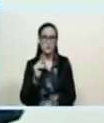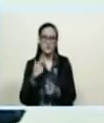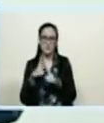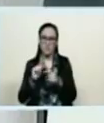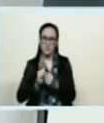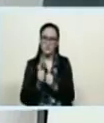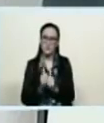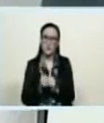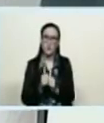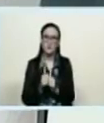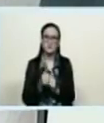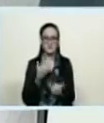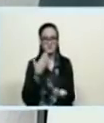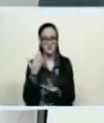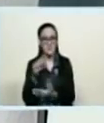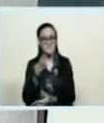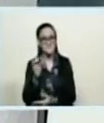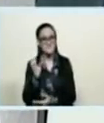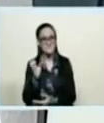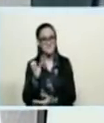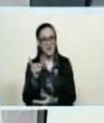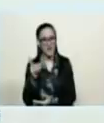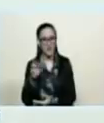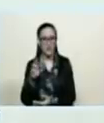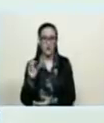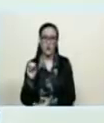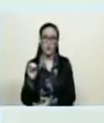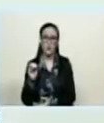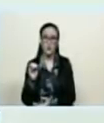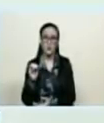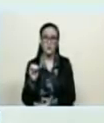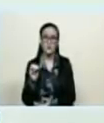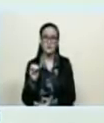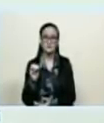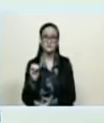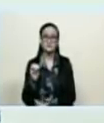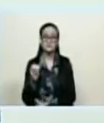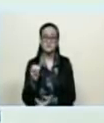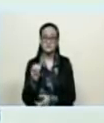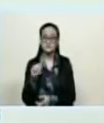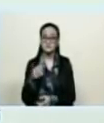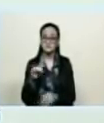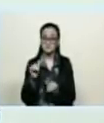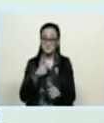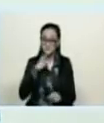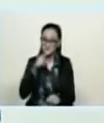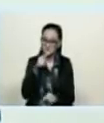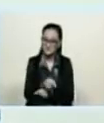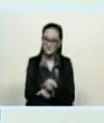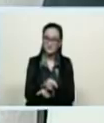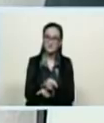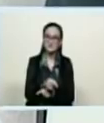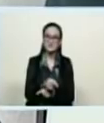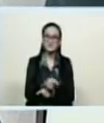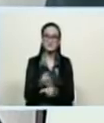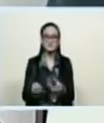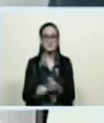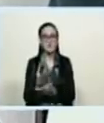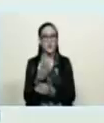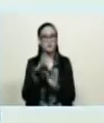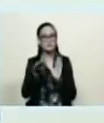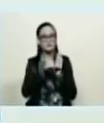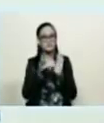y Deporte, Pedro Infante, tiene mucho que ver con la orden que di de crear